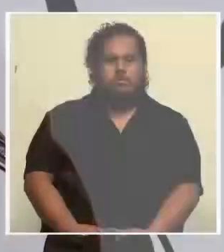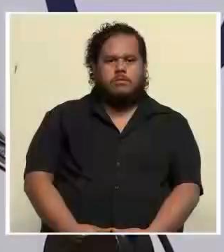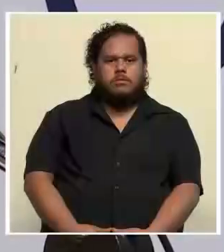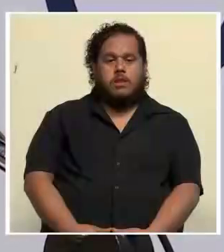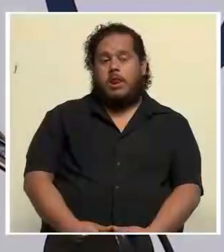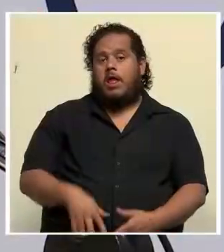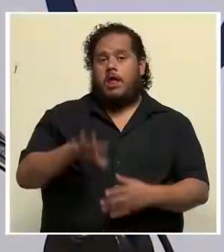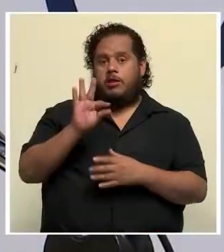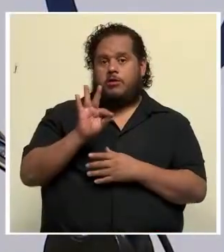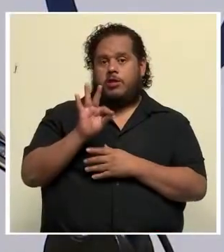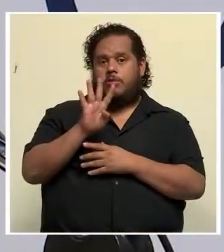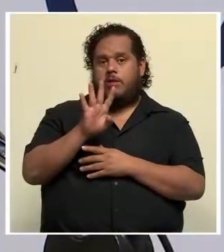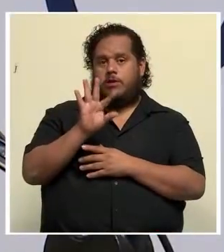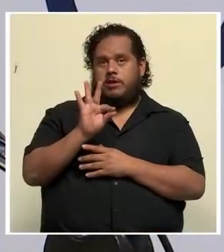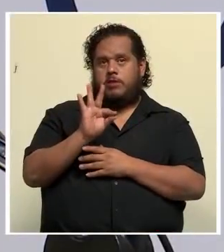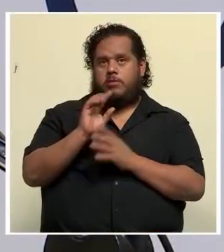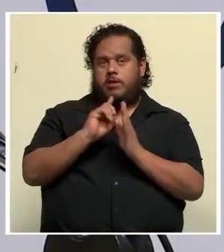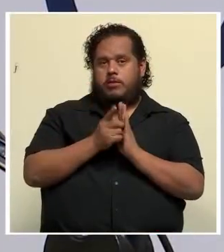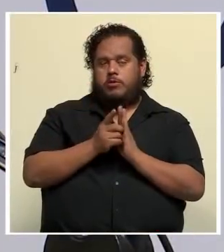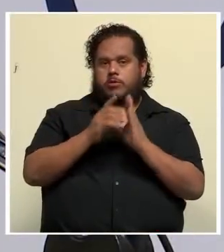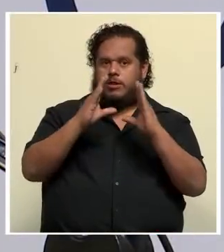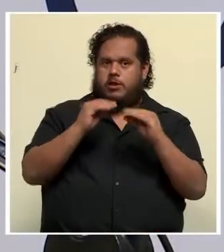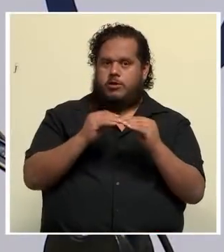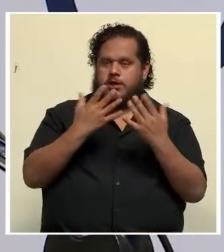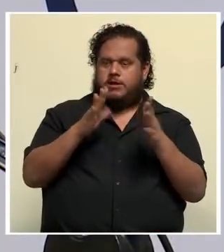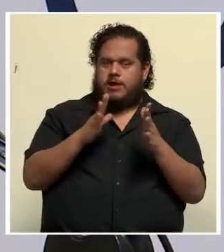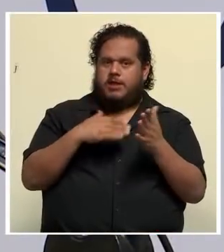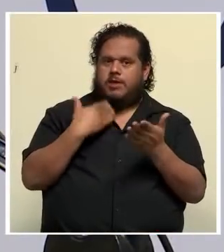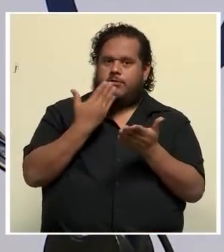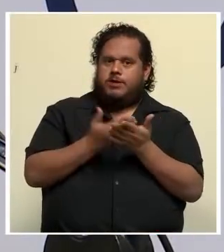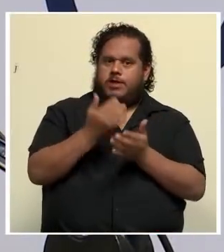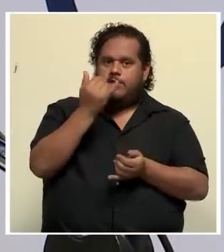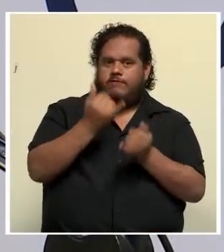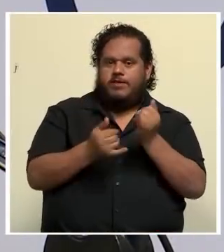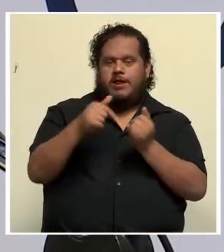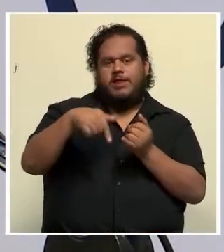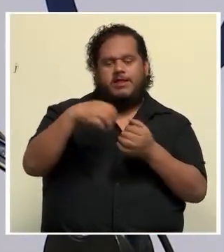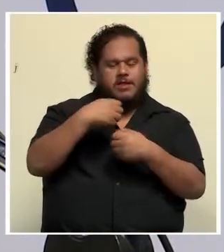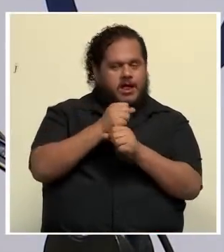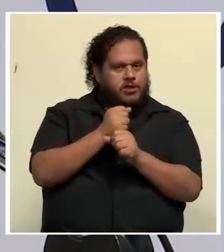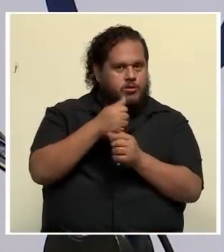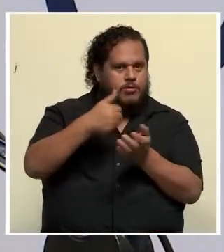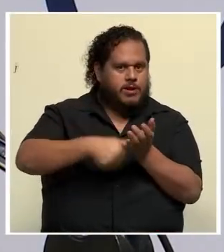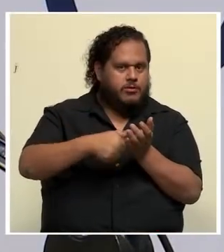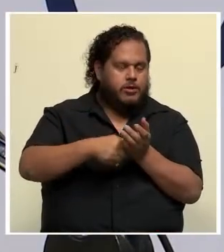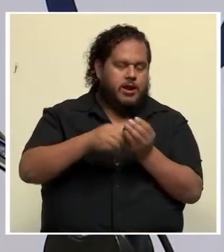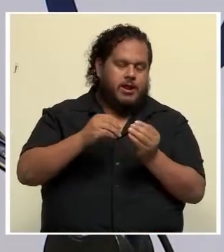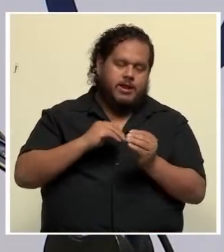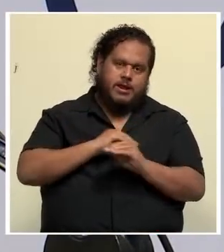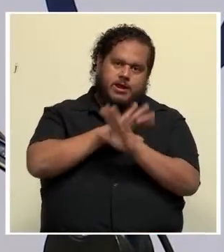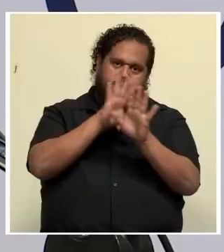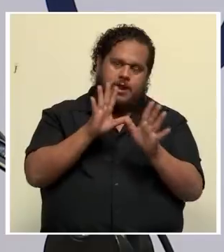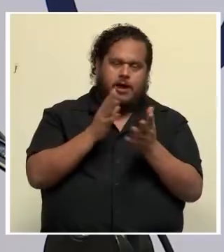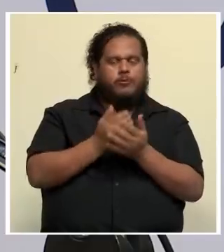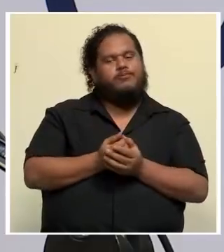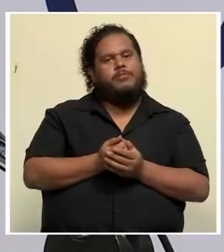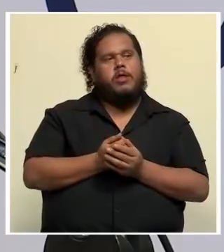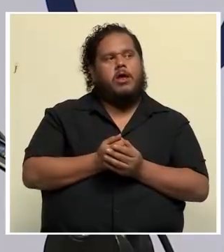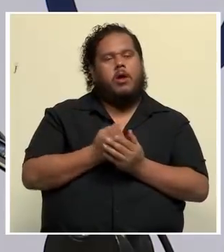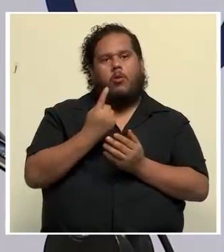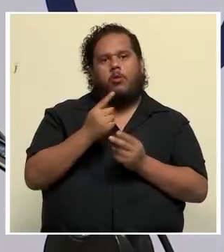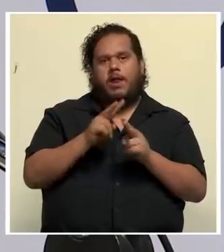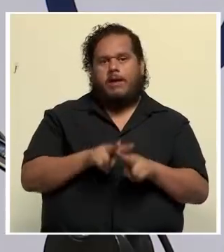Son las 9:49 de la noche, estamos llegando al final de este Zoom electoral y por supuesto nos queda